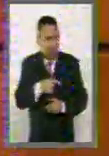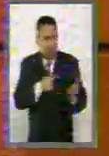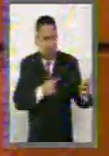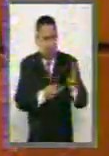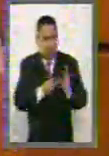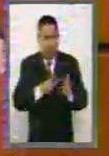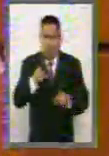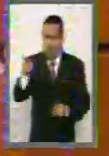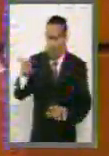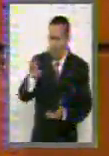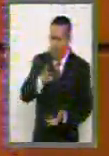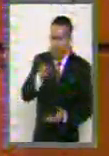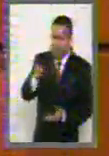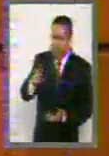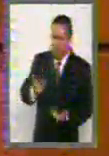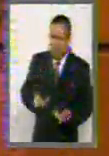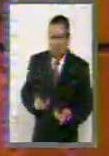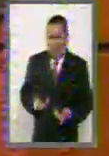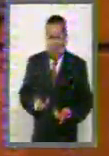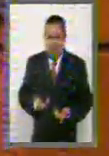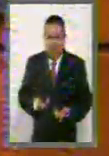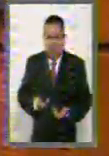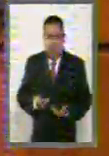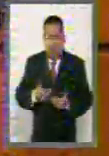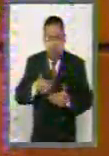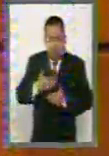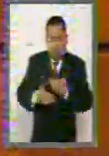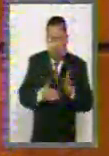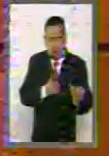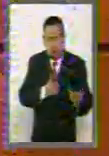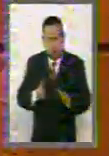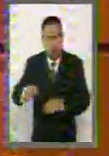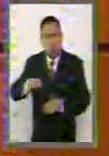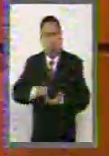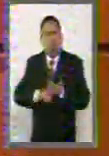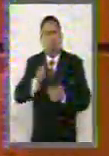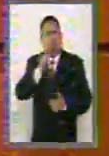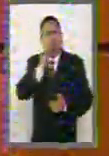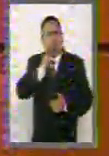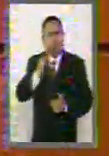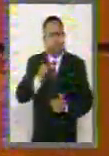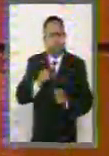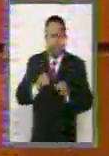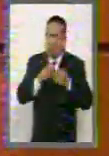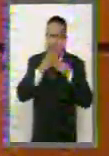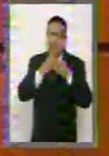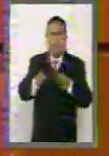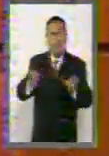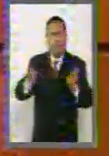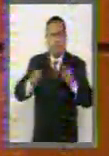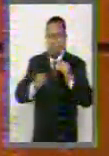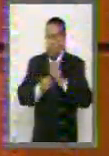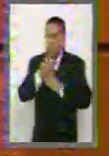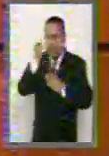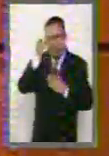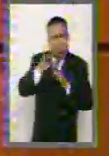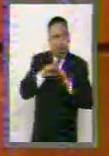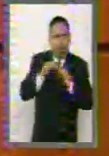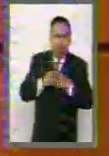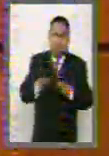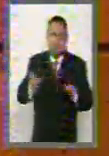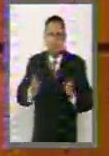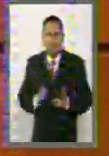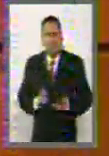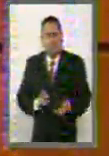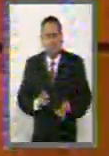estas ternas. El proceso seguido en el Senado, por más abierto y novedoso que haya sido,